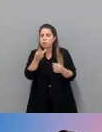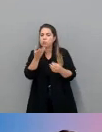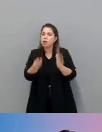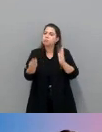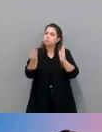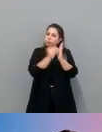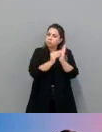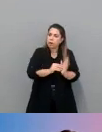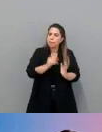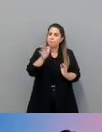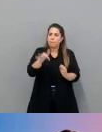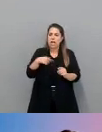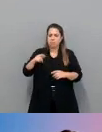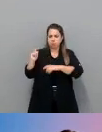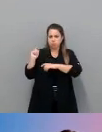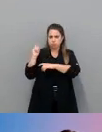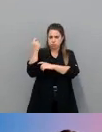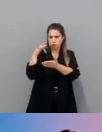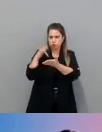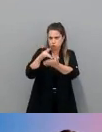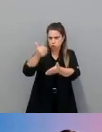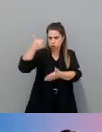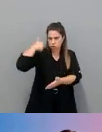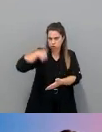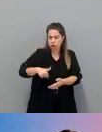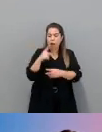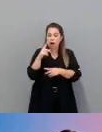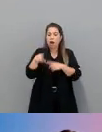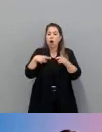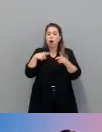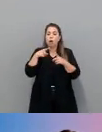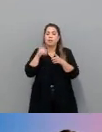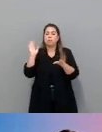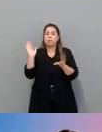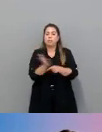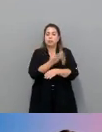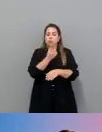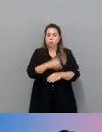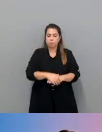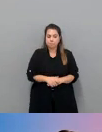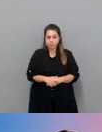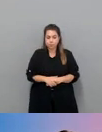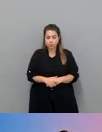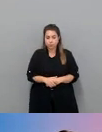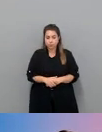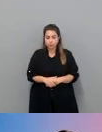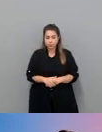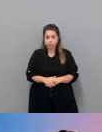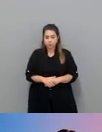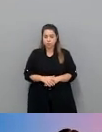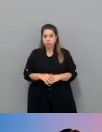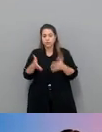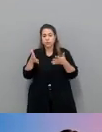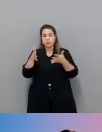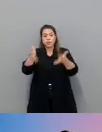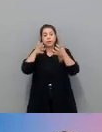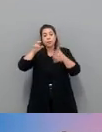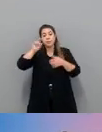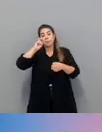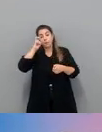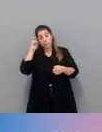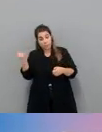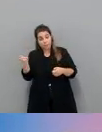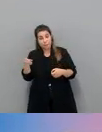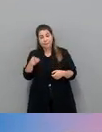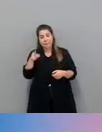grandes logros con que se puedan prescribir los SACs para los niños. Otros beneficios, y